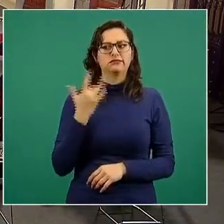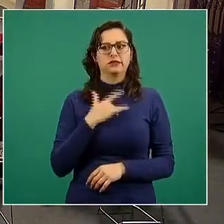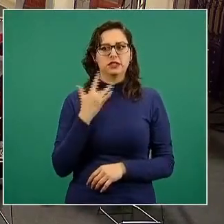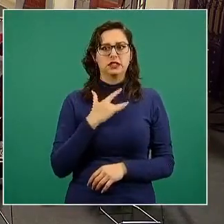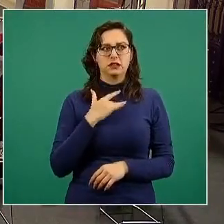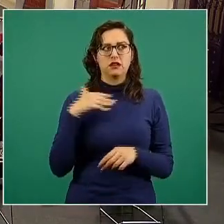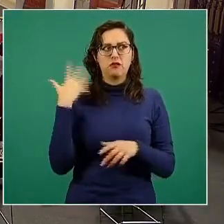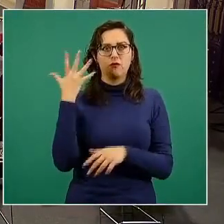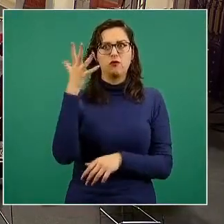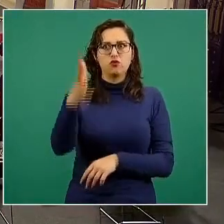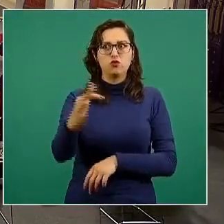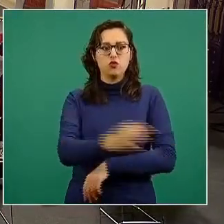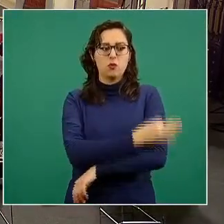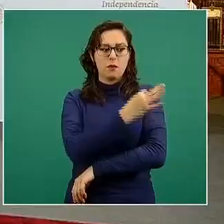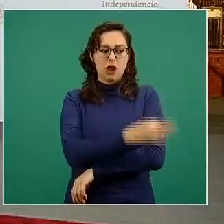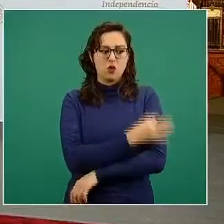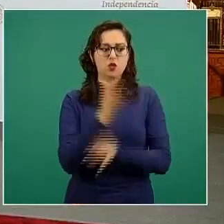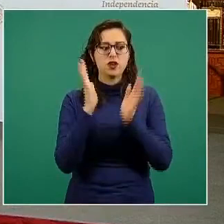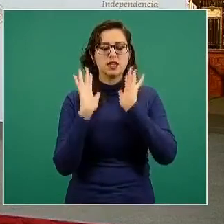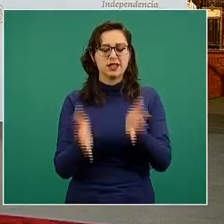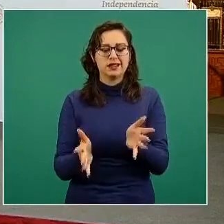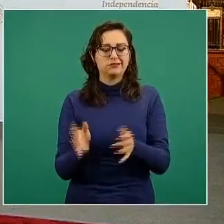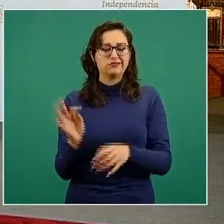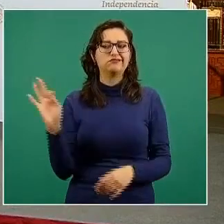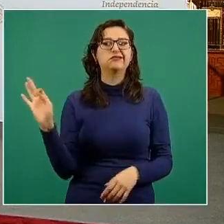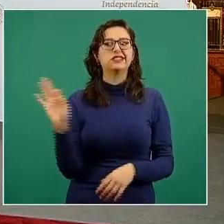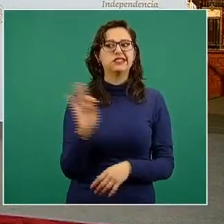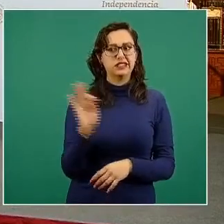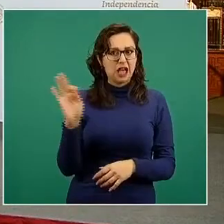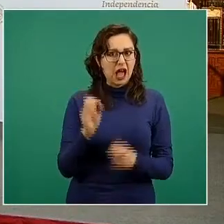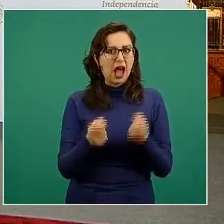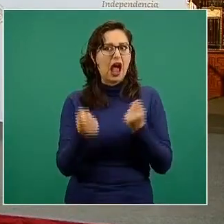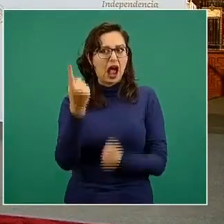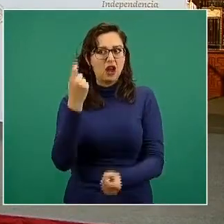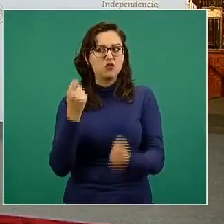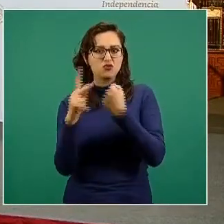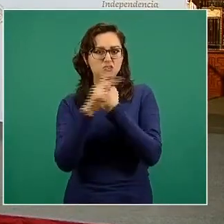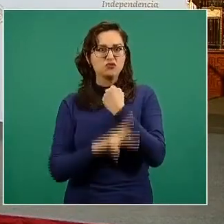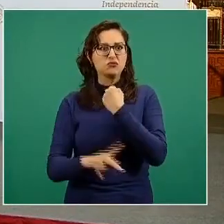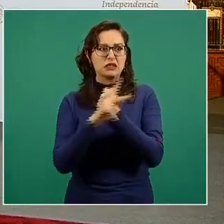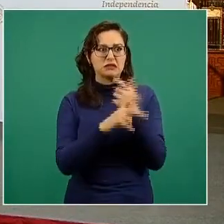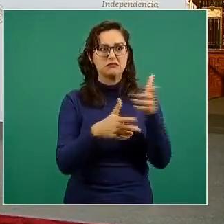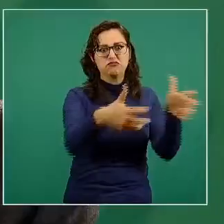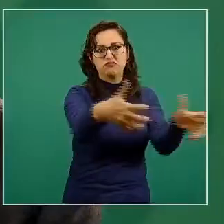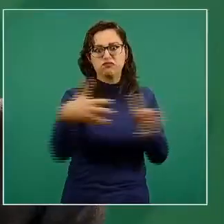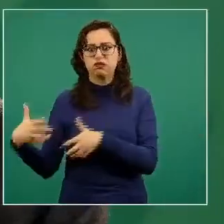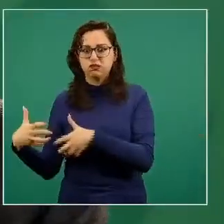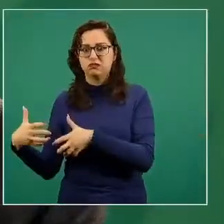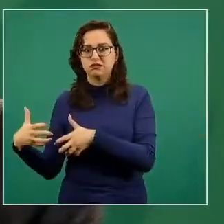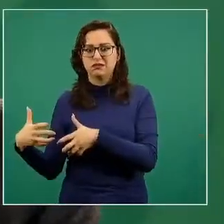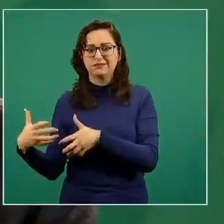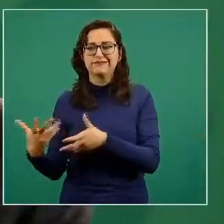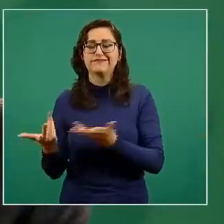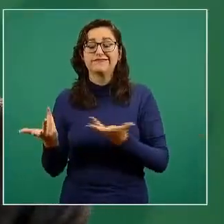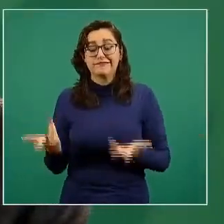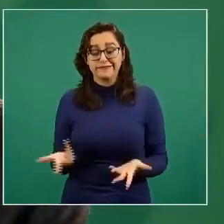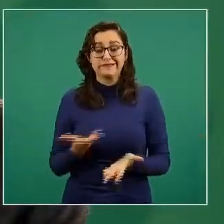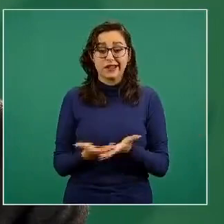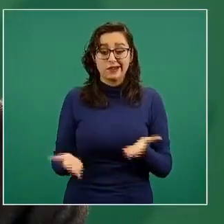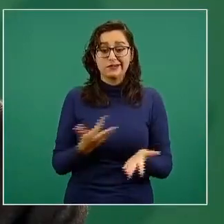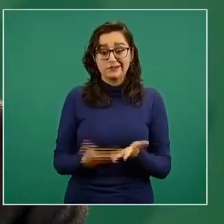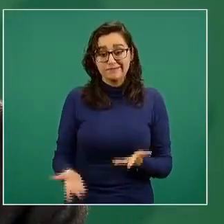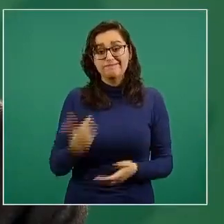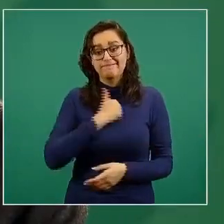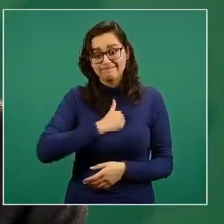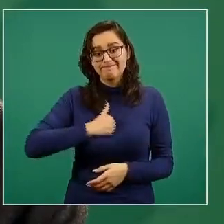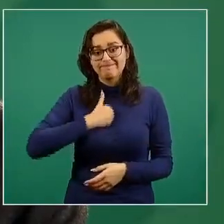momento en que existieran las vacunas y sospechó que pasaría lo que desafortunadamente ha ocurrido. Los países que tienen